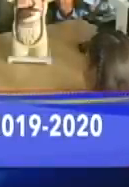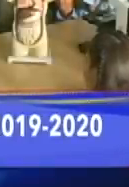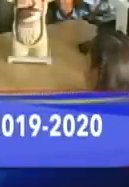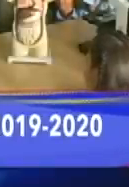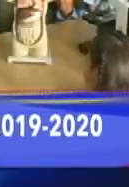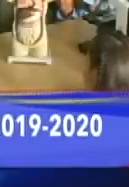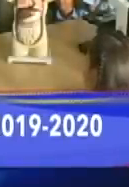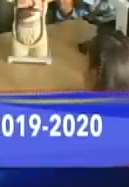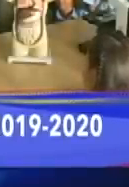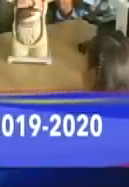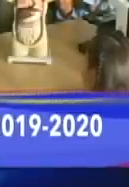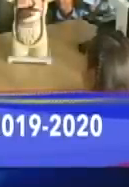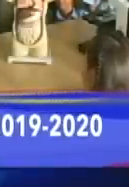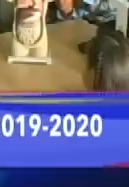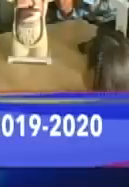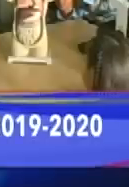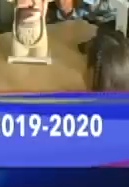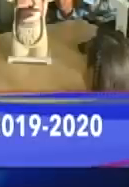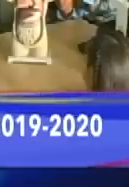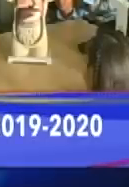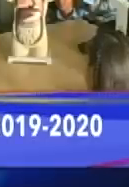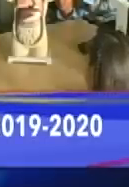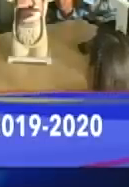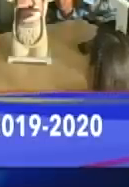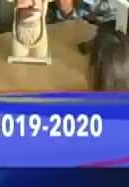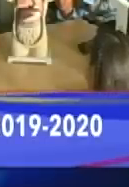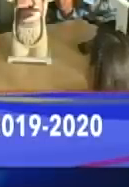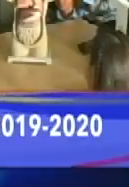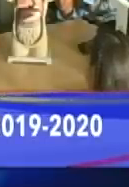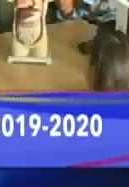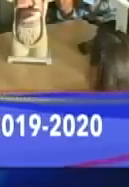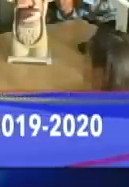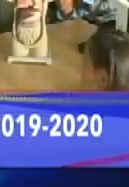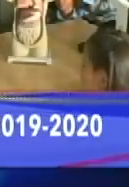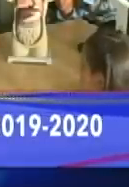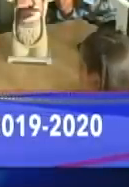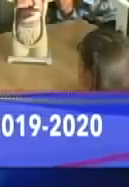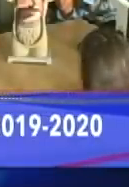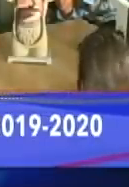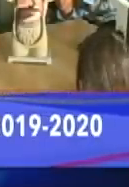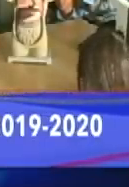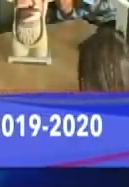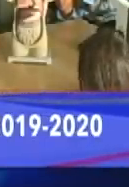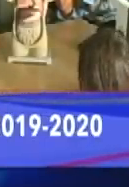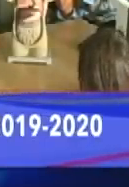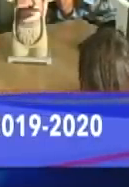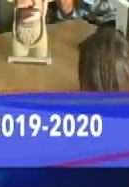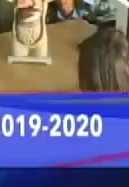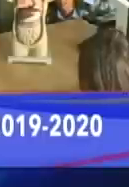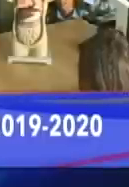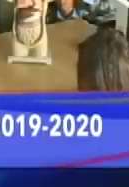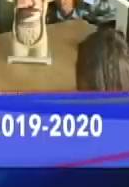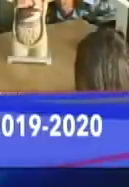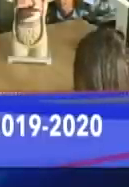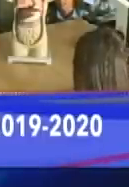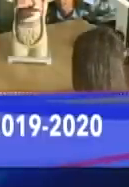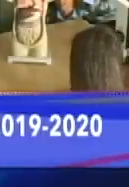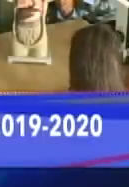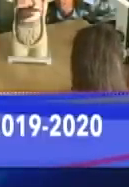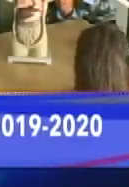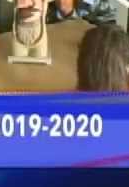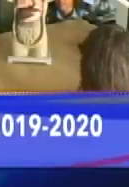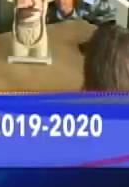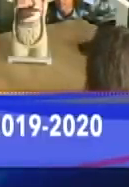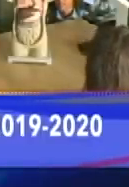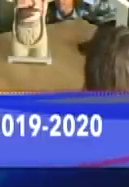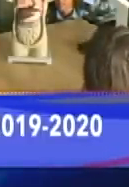patria y como decía el gobernador josé vázquez de guárico en la inauguración de la escuela pedro